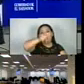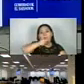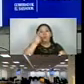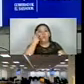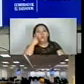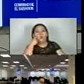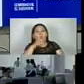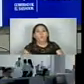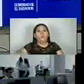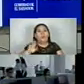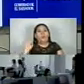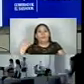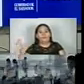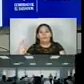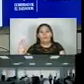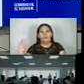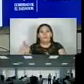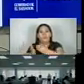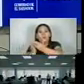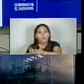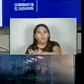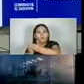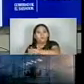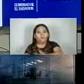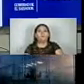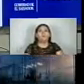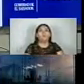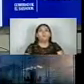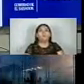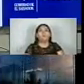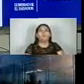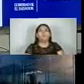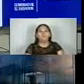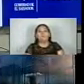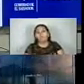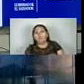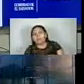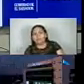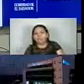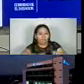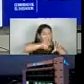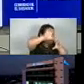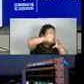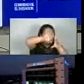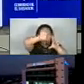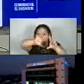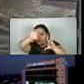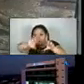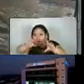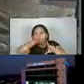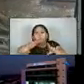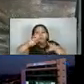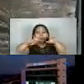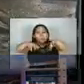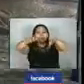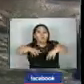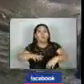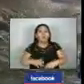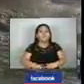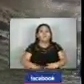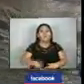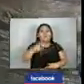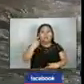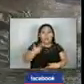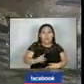de la Unión. Es decir, esta es una distribución estadística promedio de la lluvia. A partir del